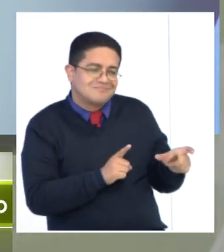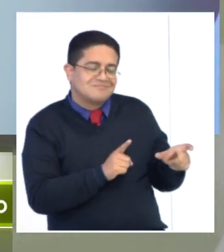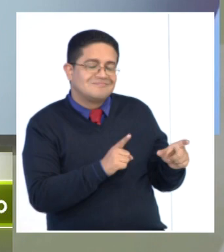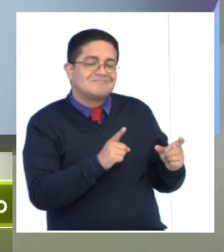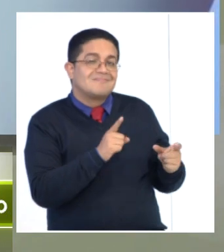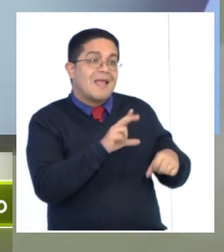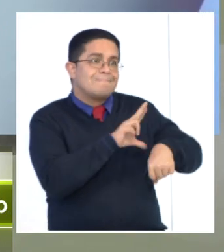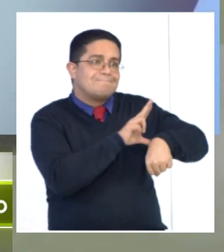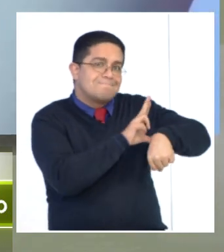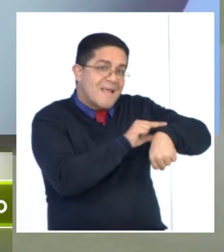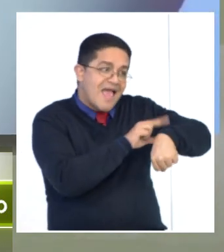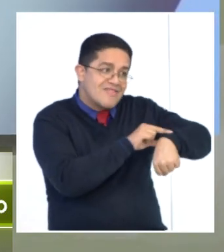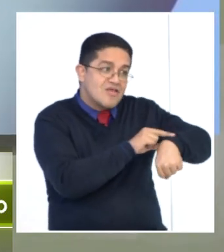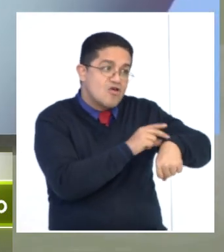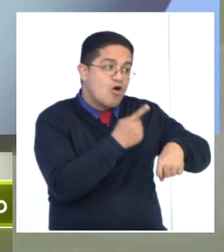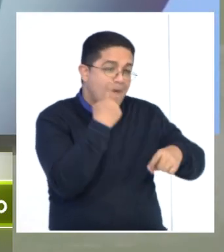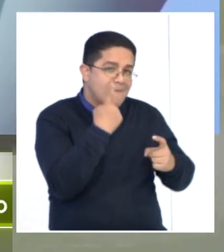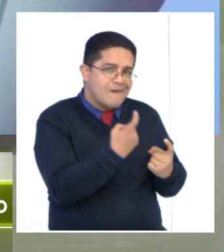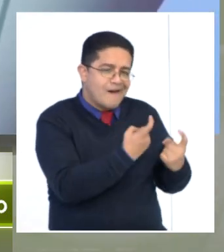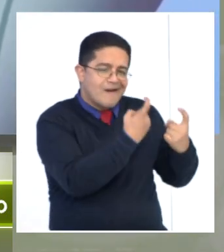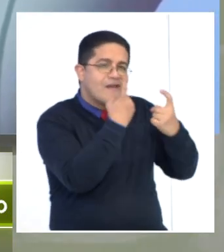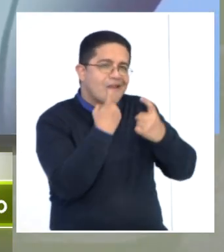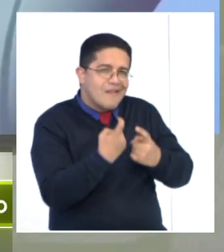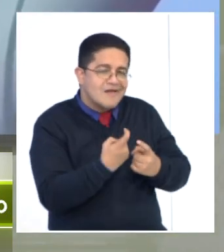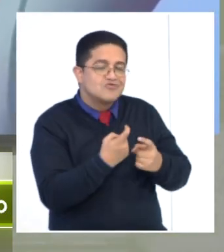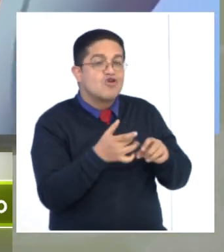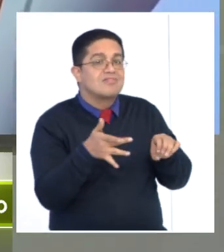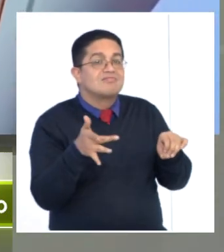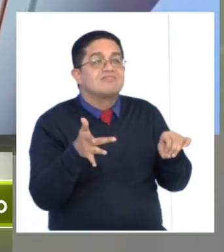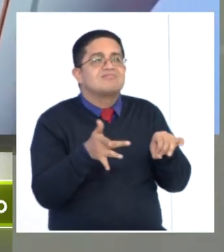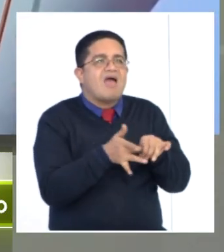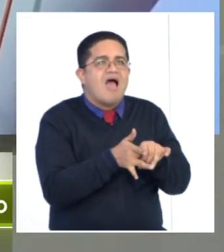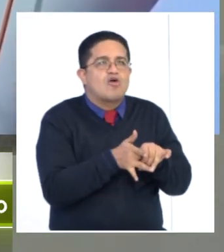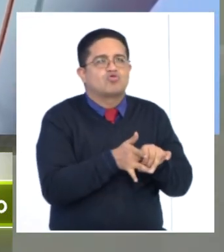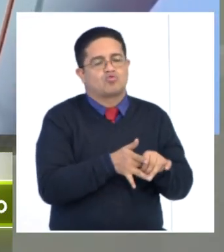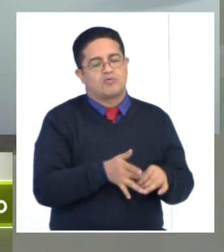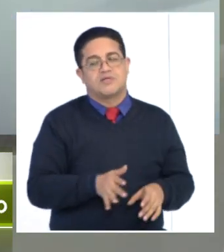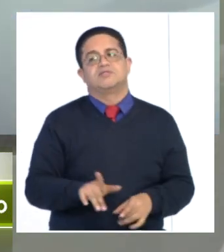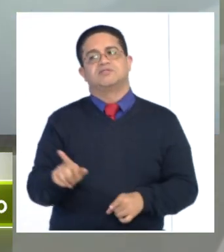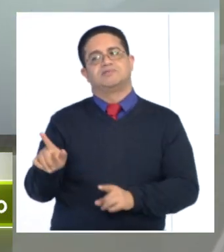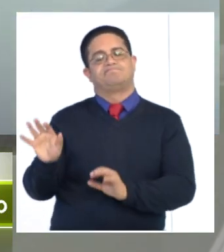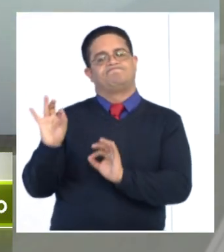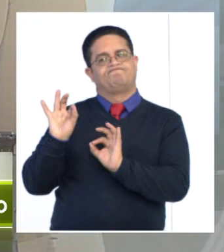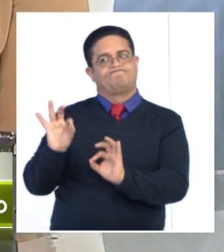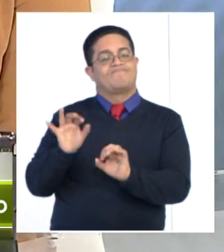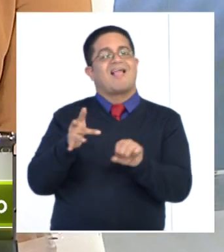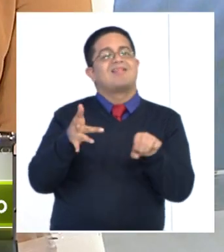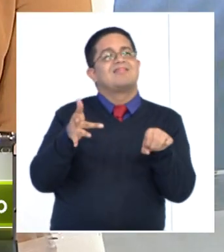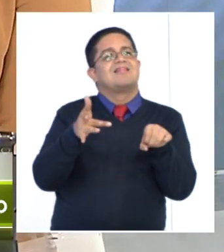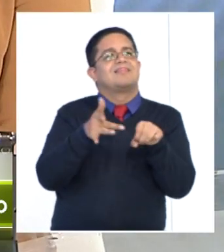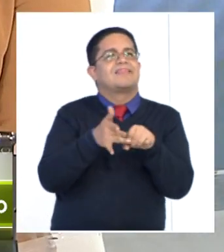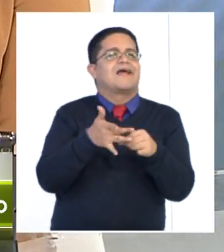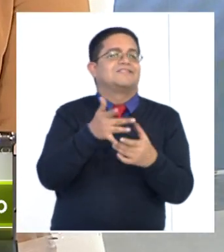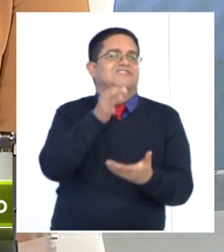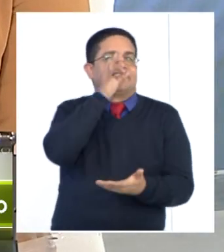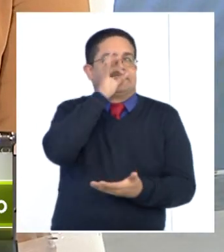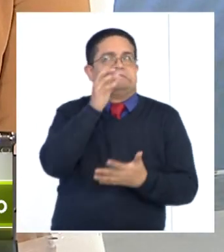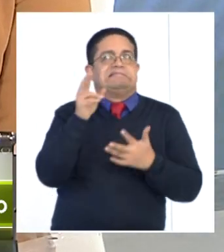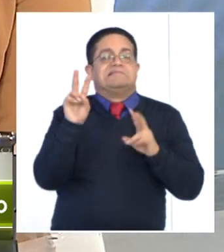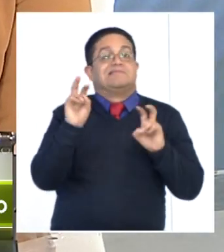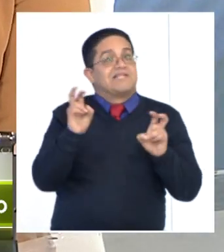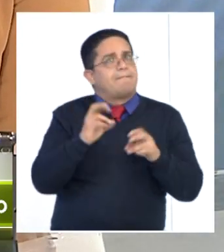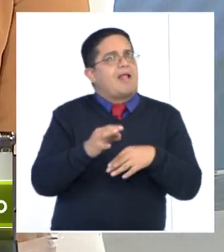evaluación urológica para la realización del tacto rectal. Sí, justamente el tacto rectal, que ha sido siempre uno de los temas